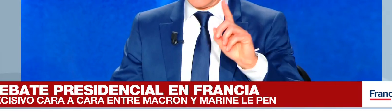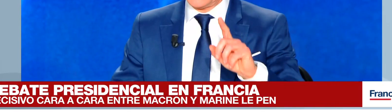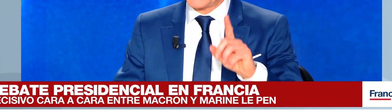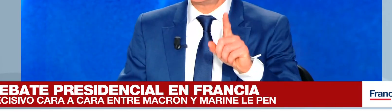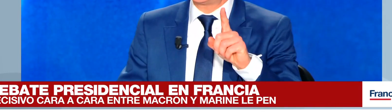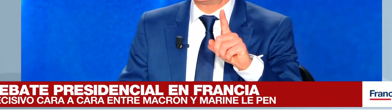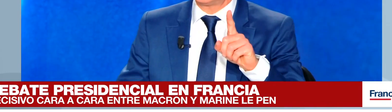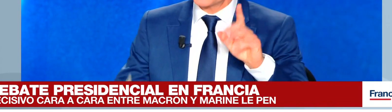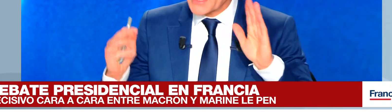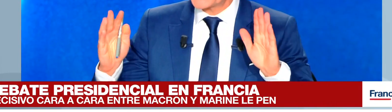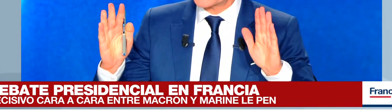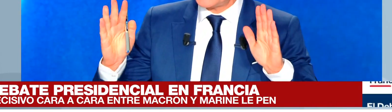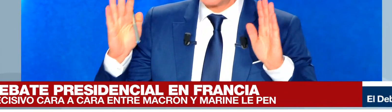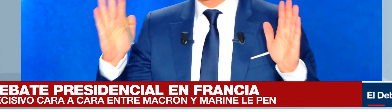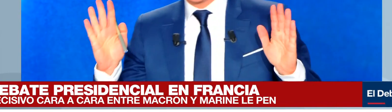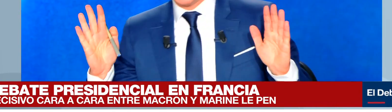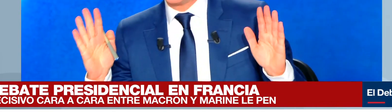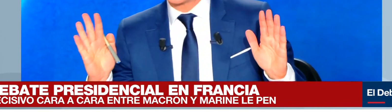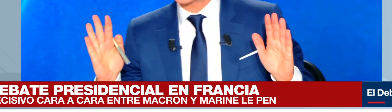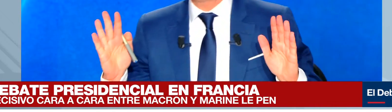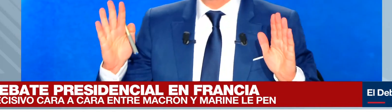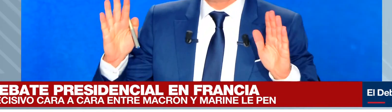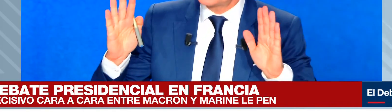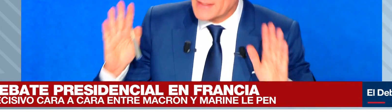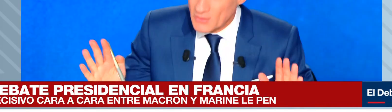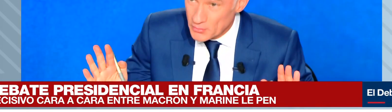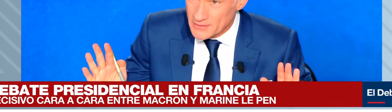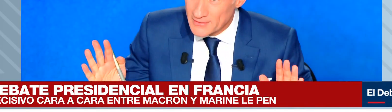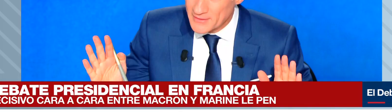La mayor ventaja de Francia es su pueblo.